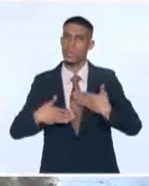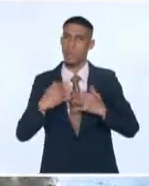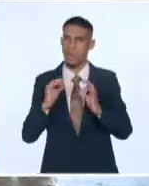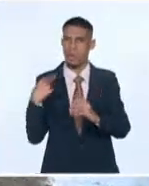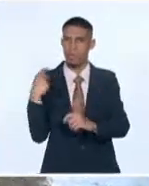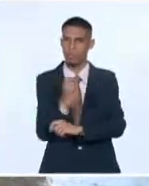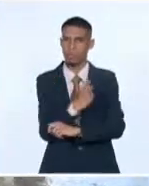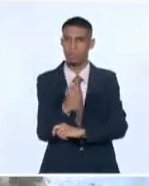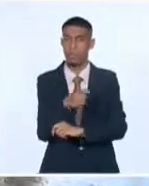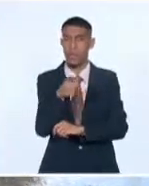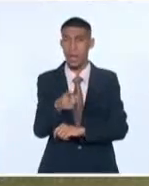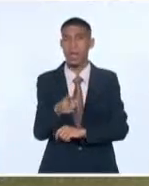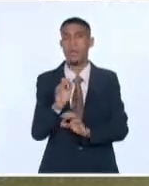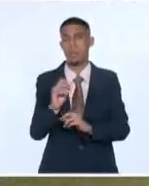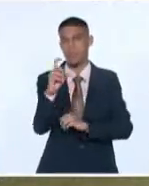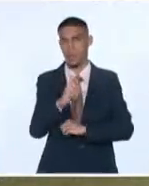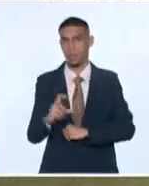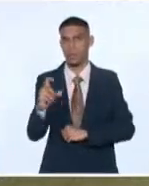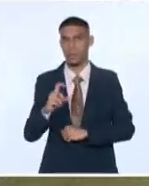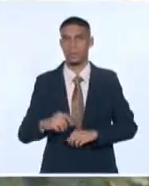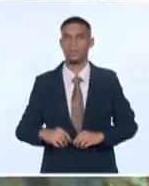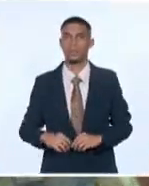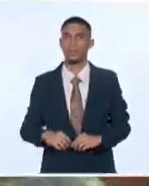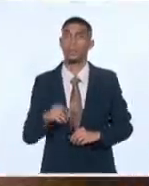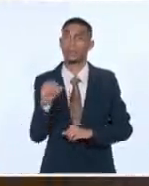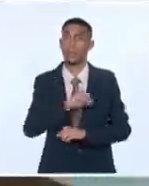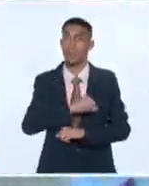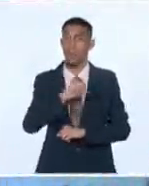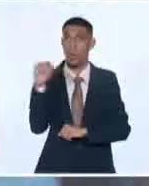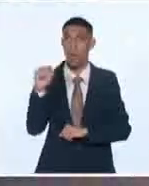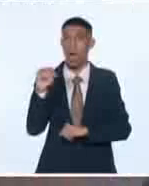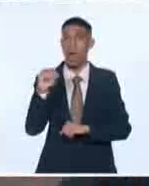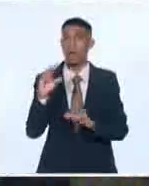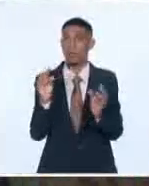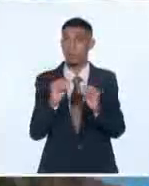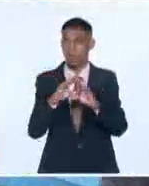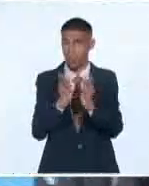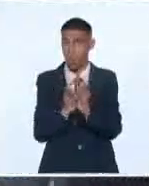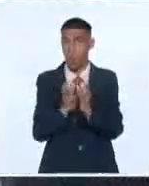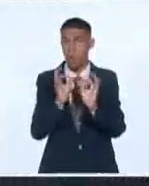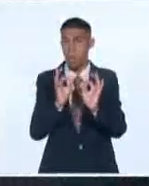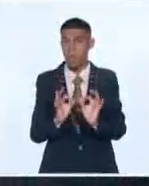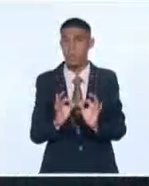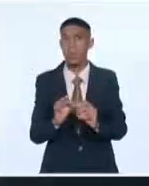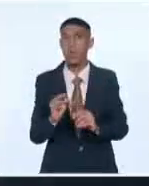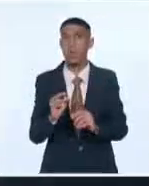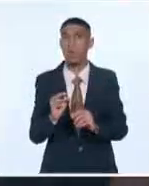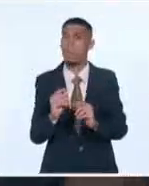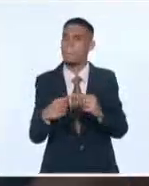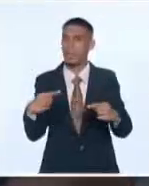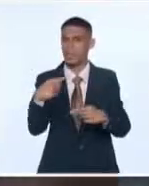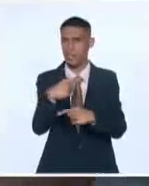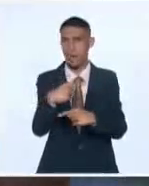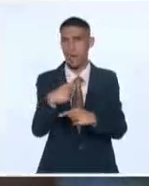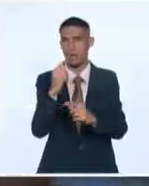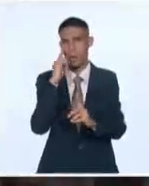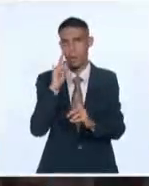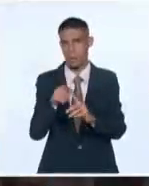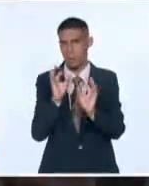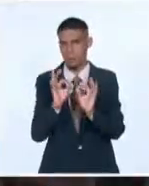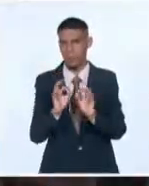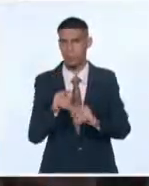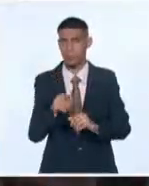la región más extensa de Cuba. Lograr el completamiento de la cobertura docente es la principal prioridad en este territorio